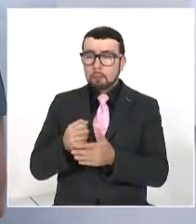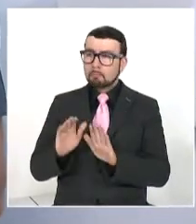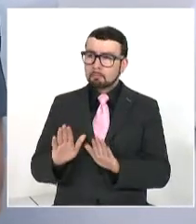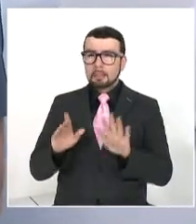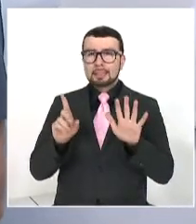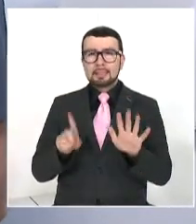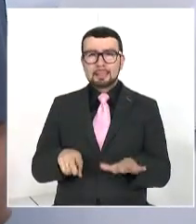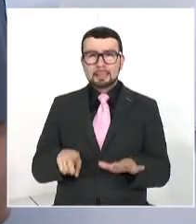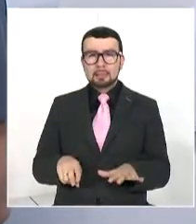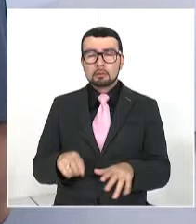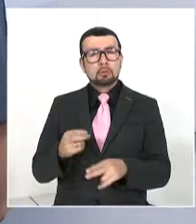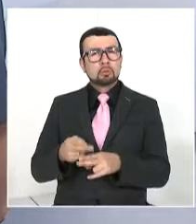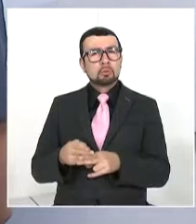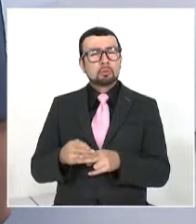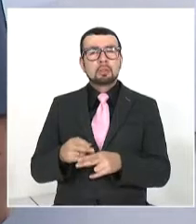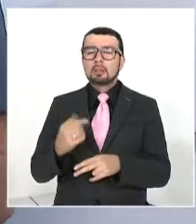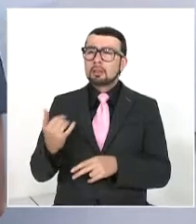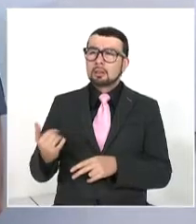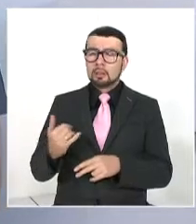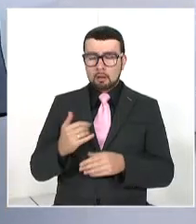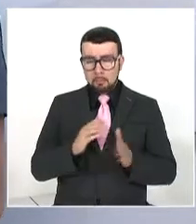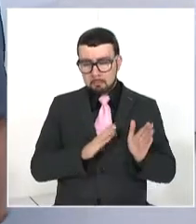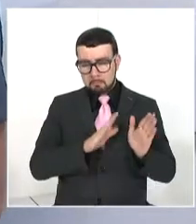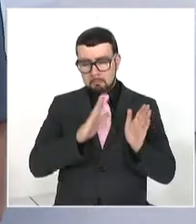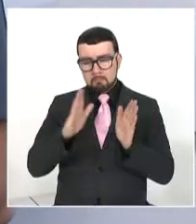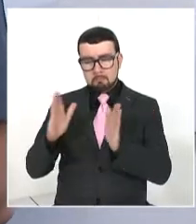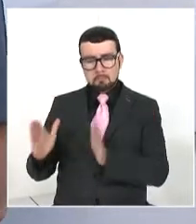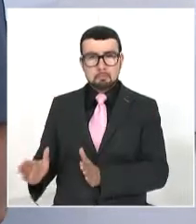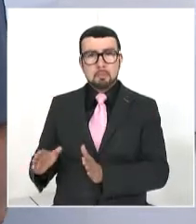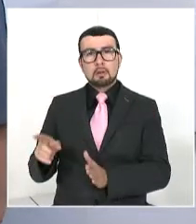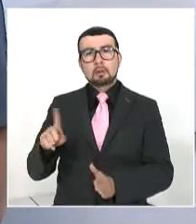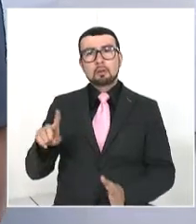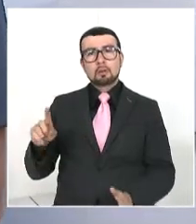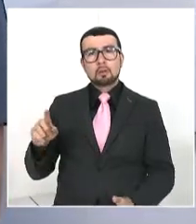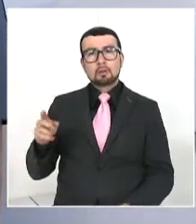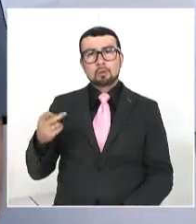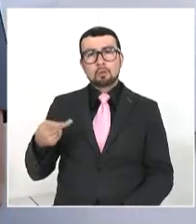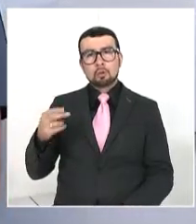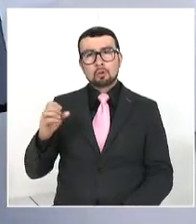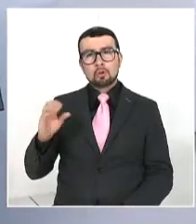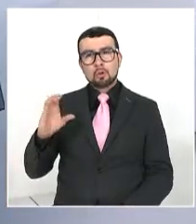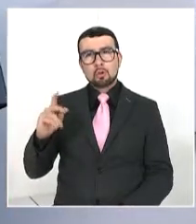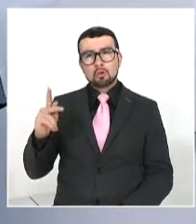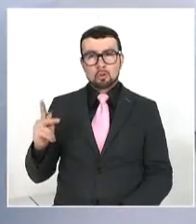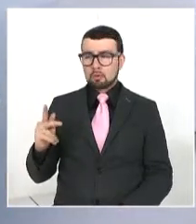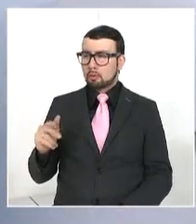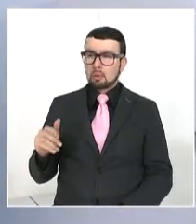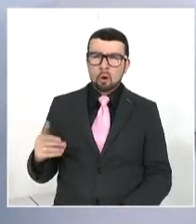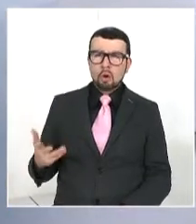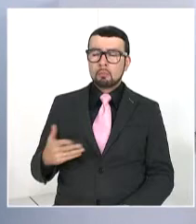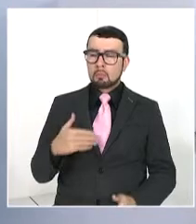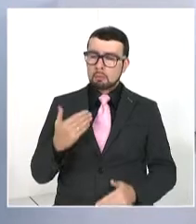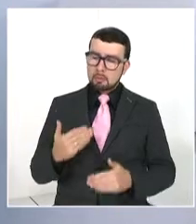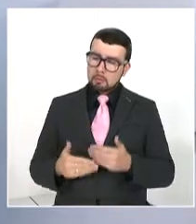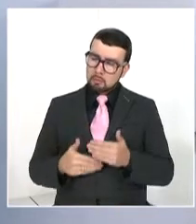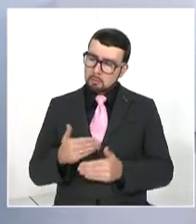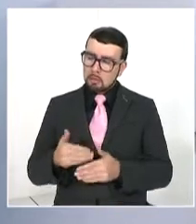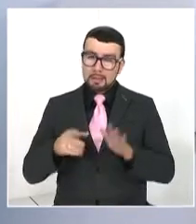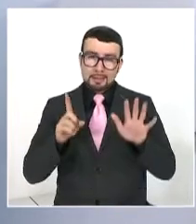que es la fase de shock, que es por lo general cómo va quedando el paciente y al final de esos 6 meses se